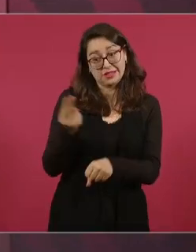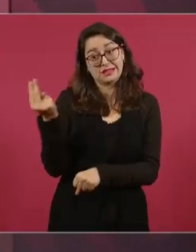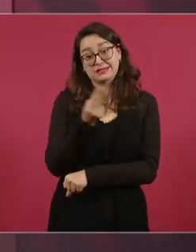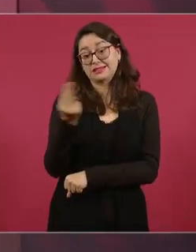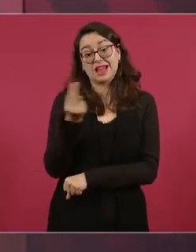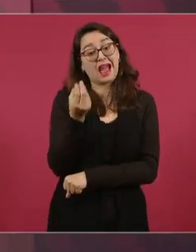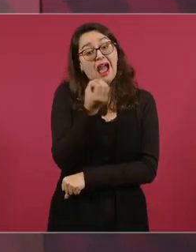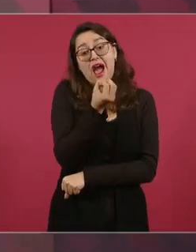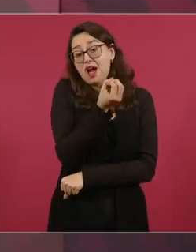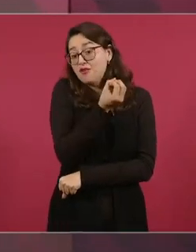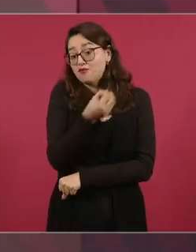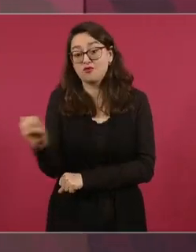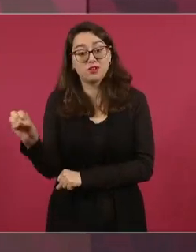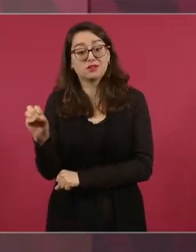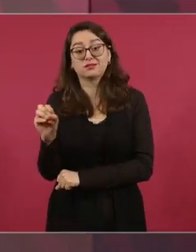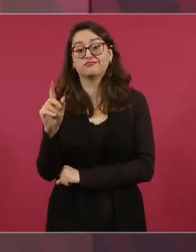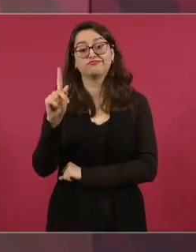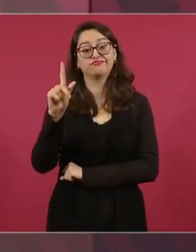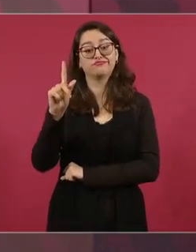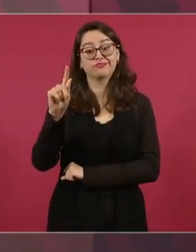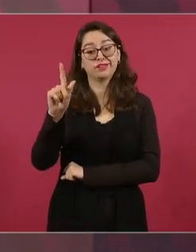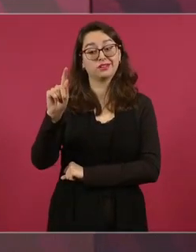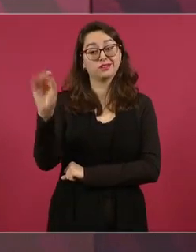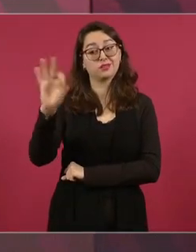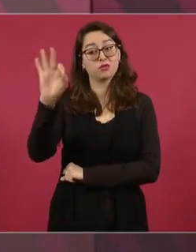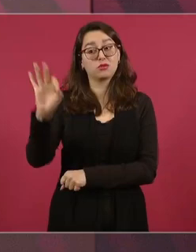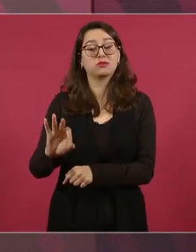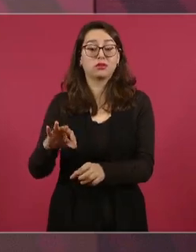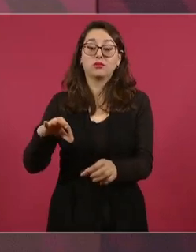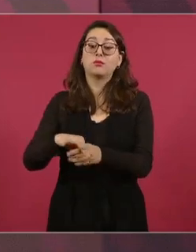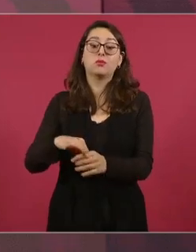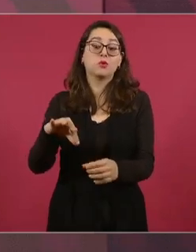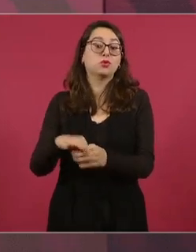de una mayoría calificada.